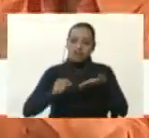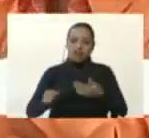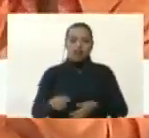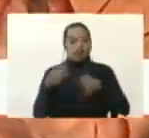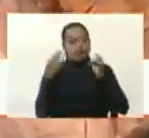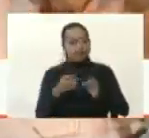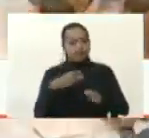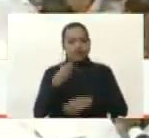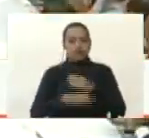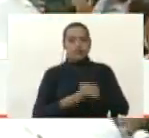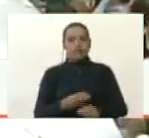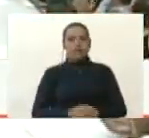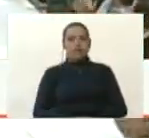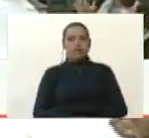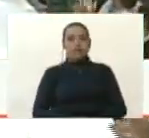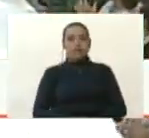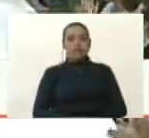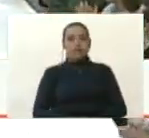ser.